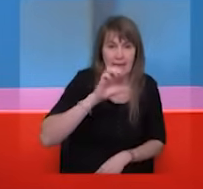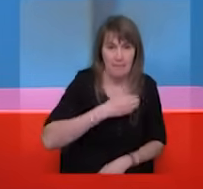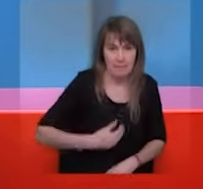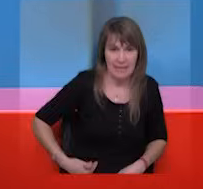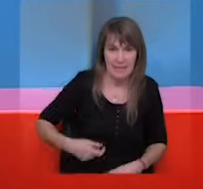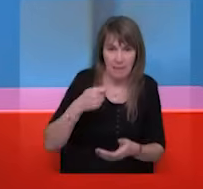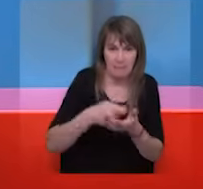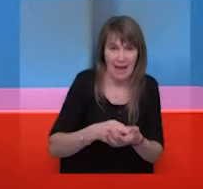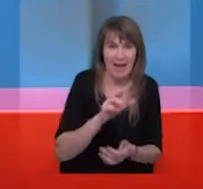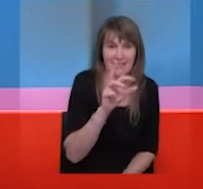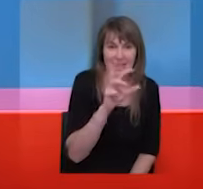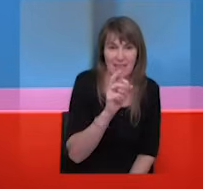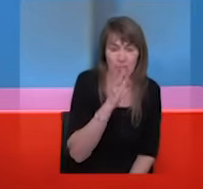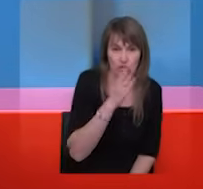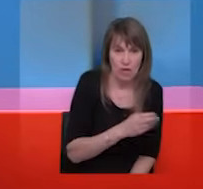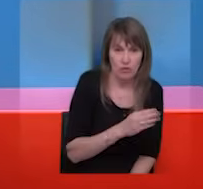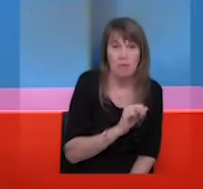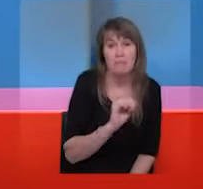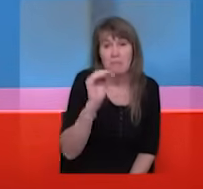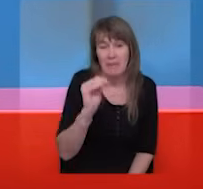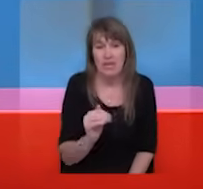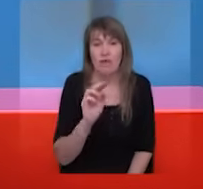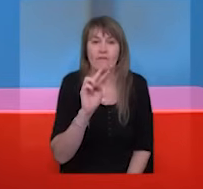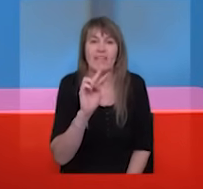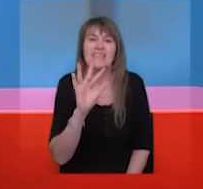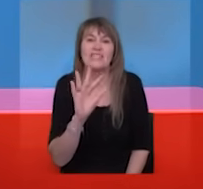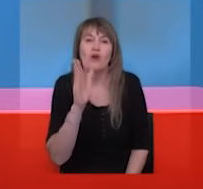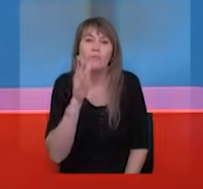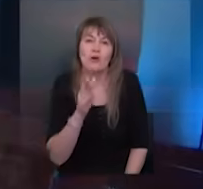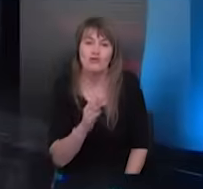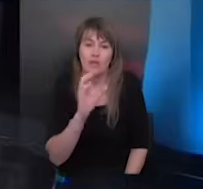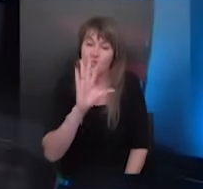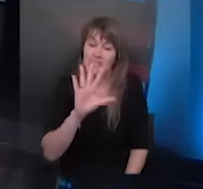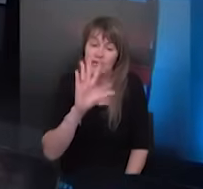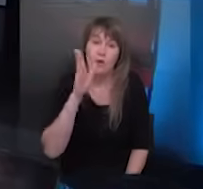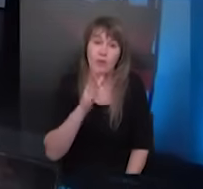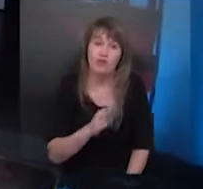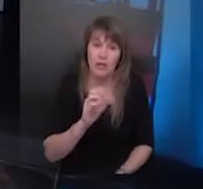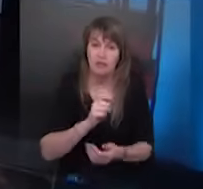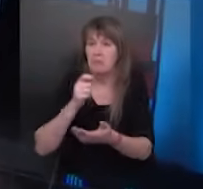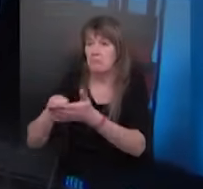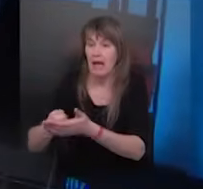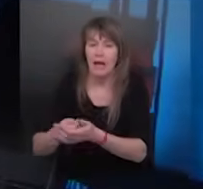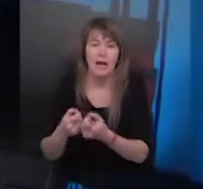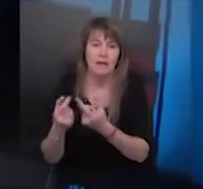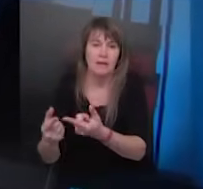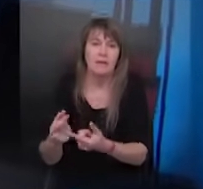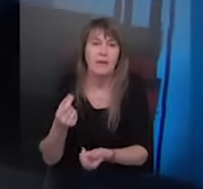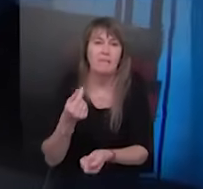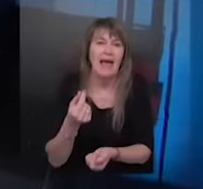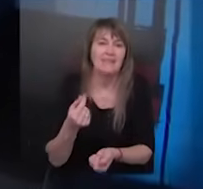30% pero pueden llegar a pagar 25 si ese 5% lo destinan a diversos rubros que pueden ser yo que sé darle plata al